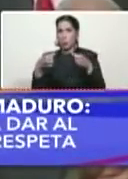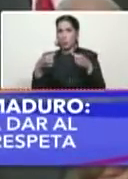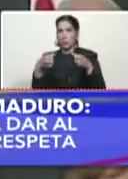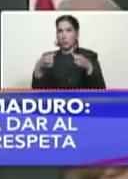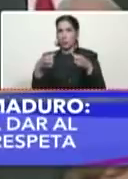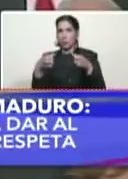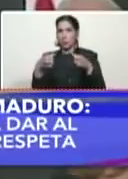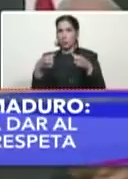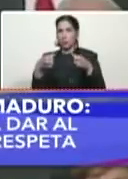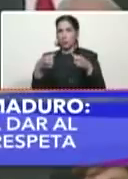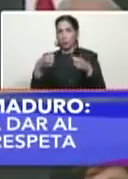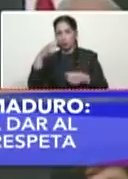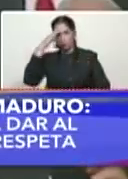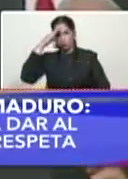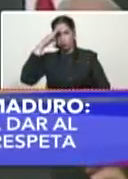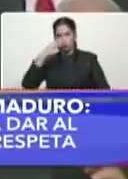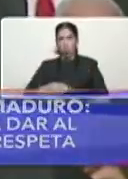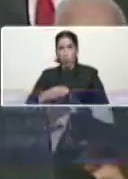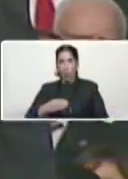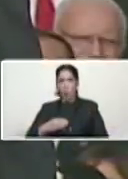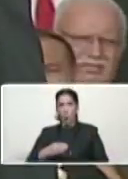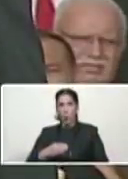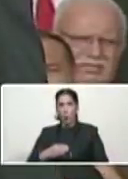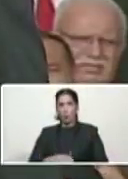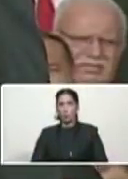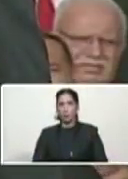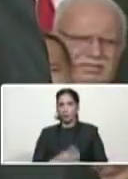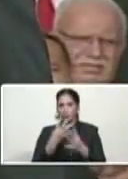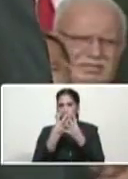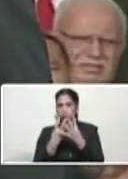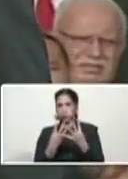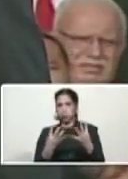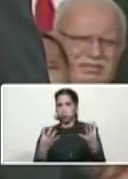con soldados, oficiales,